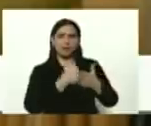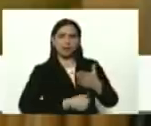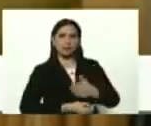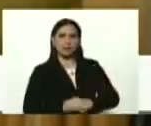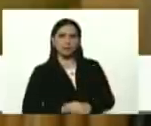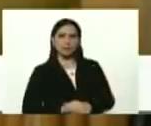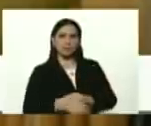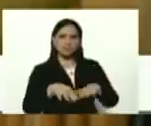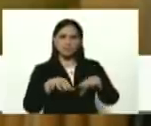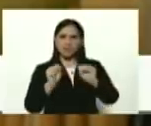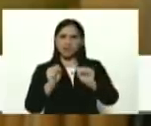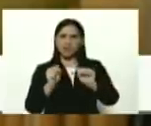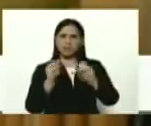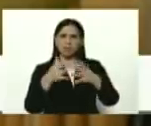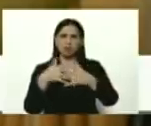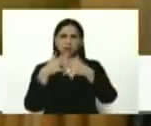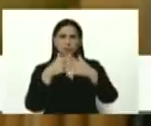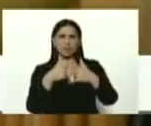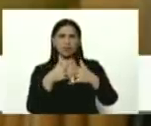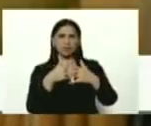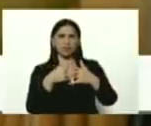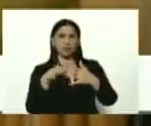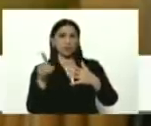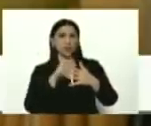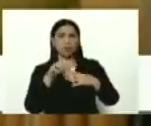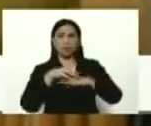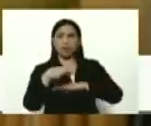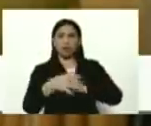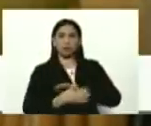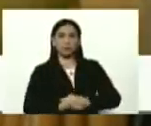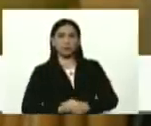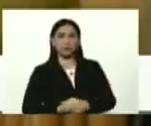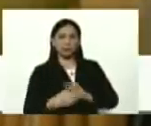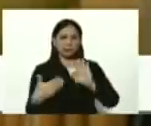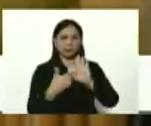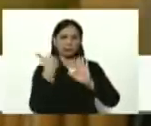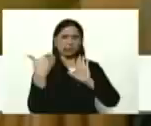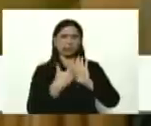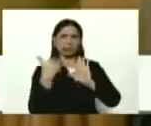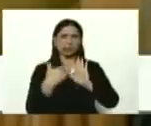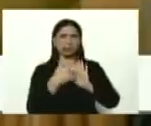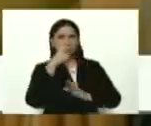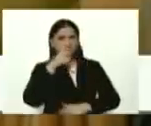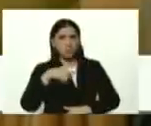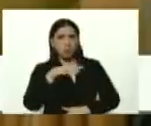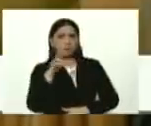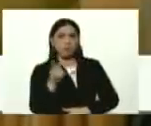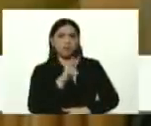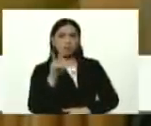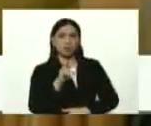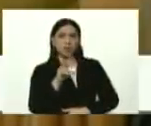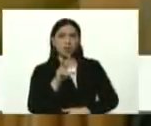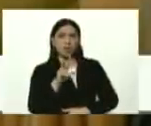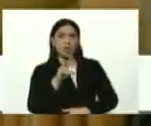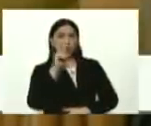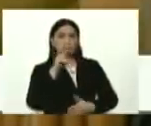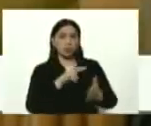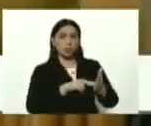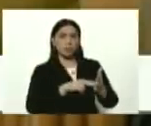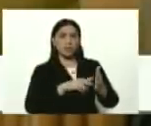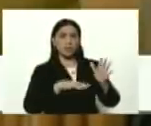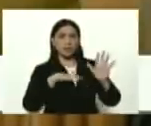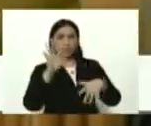el imperialismo norteamericano no ha dejado de atacar al pueblo venezolano.